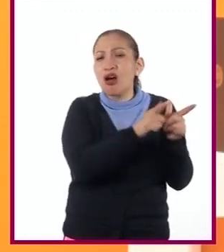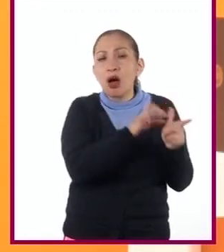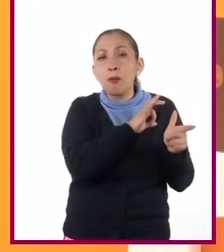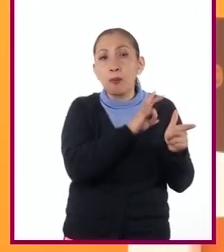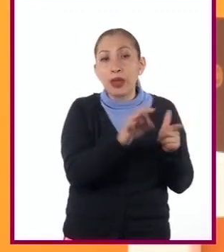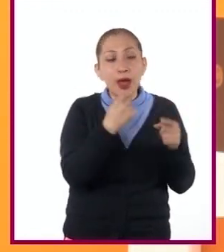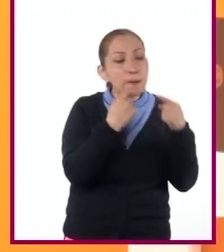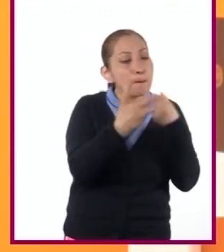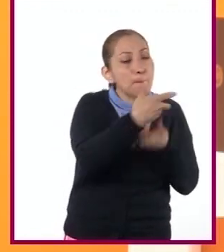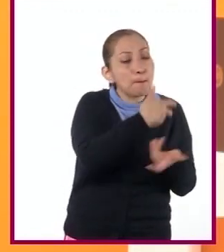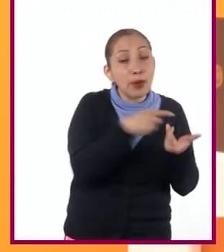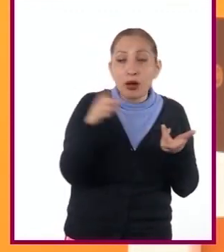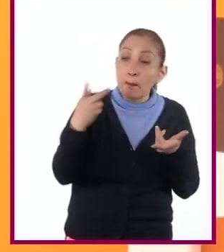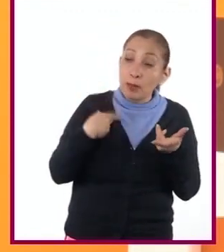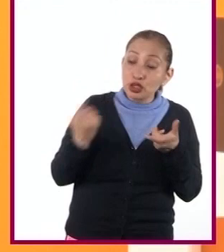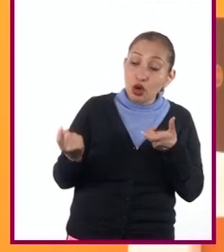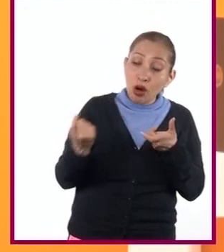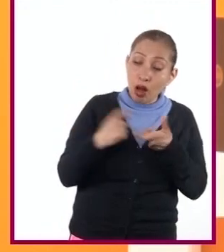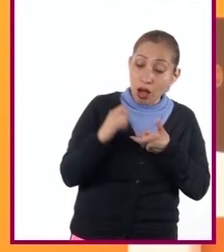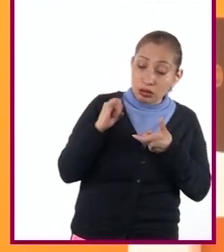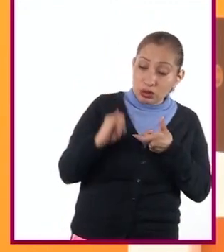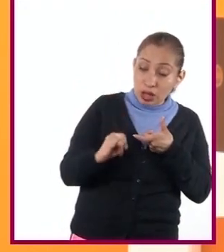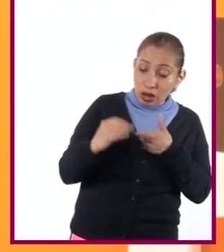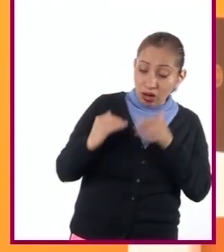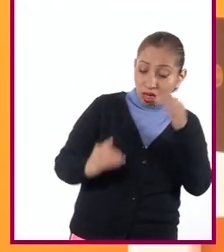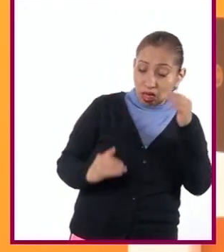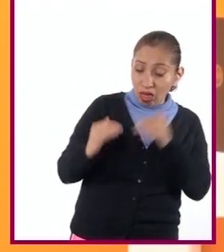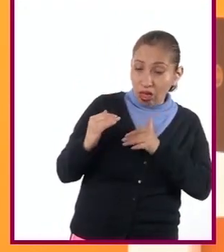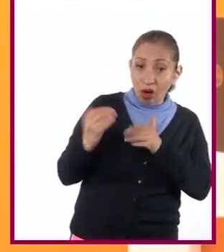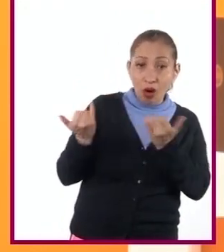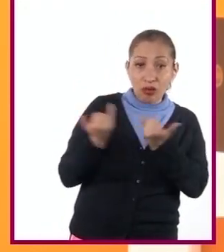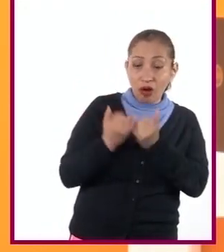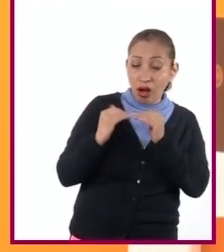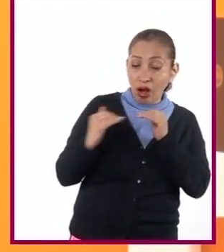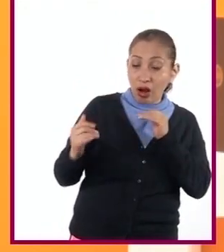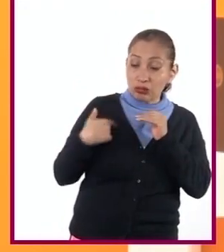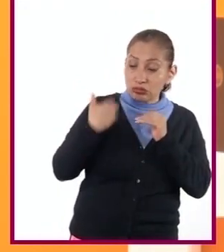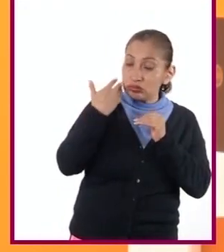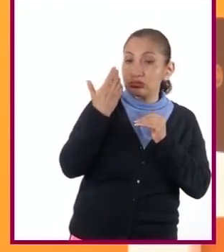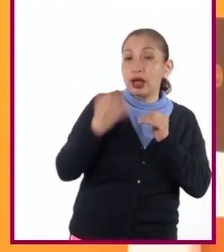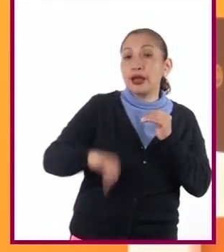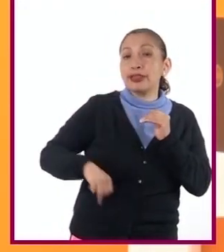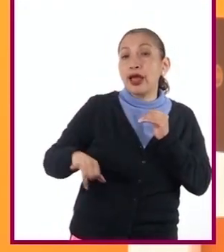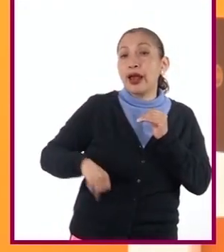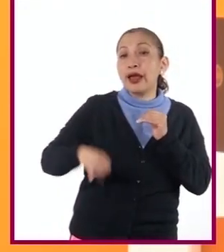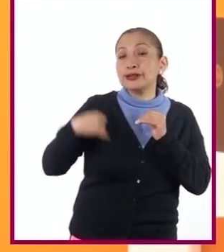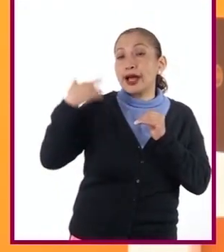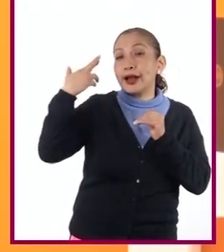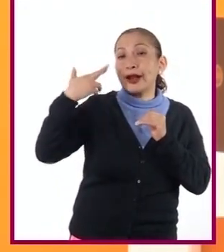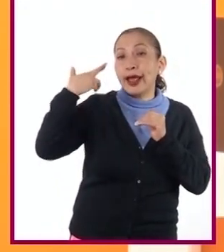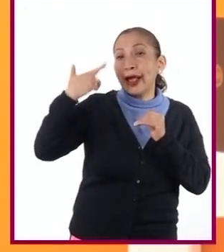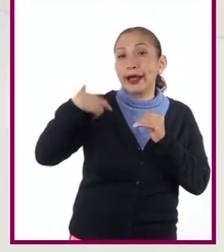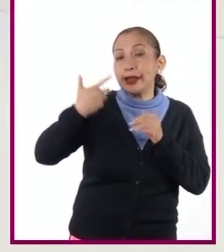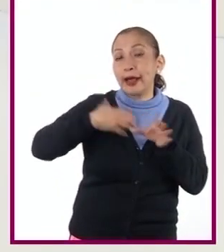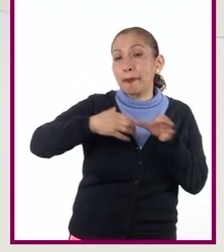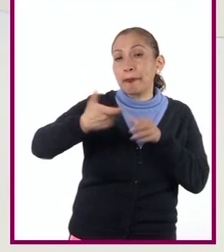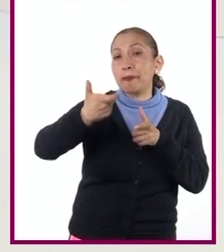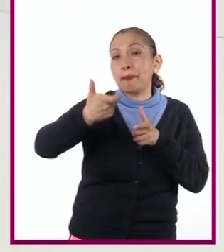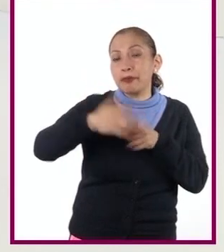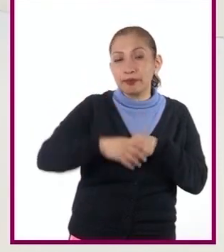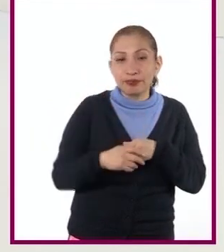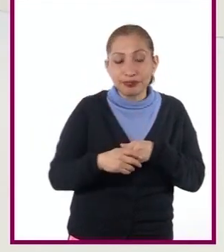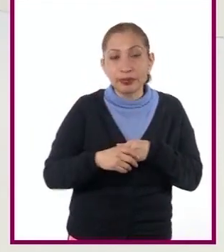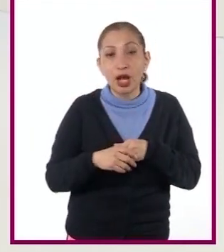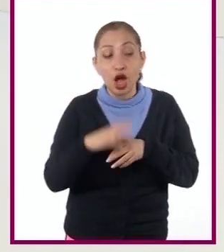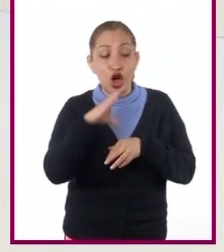podía deliberar si un comerciante era desigual o no a los intereses económicos de la corona española.